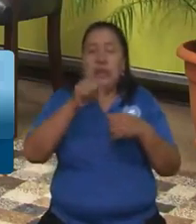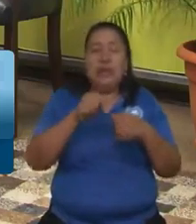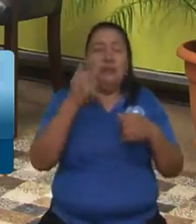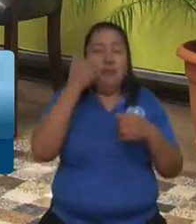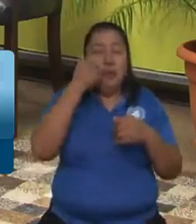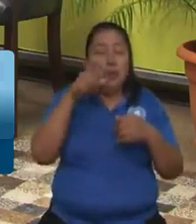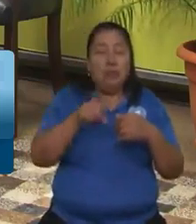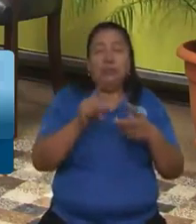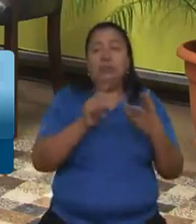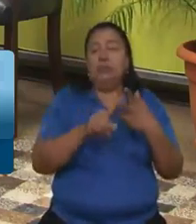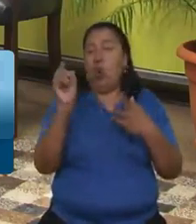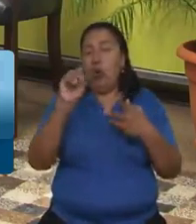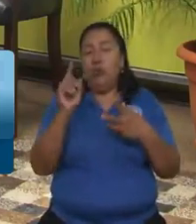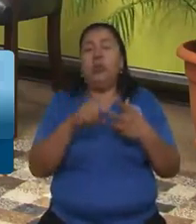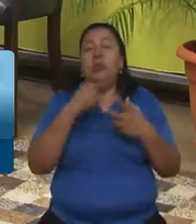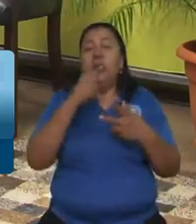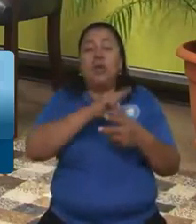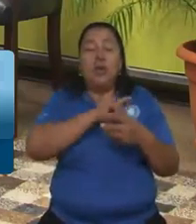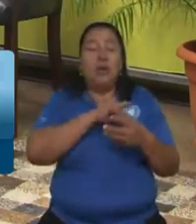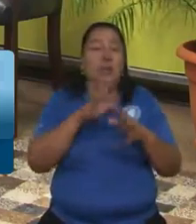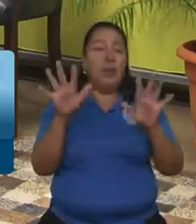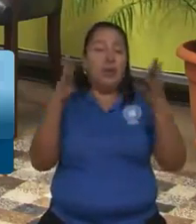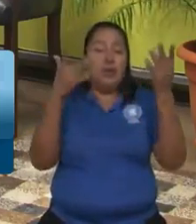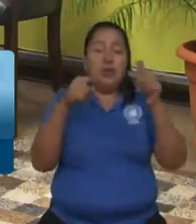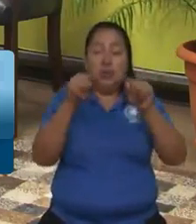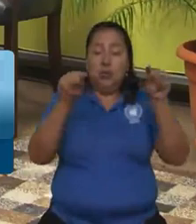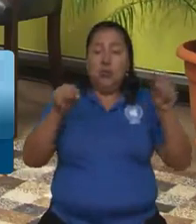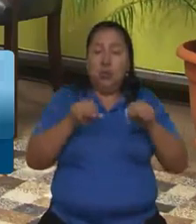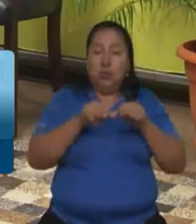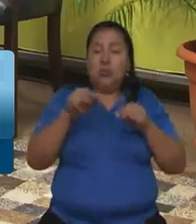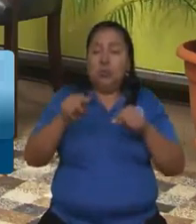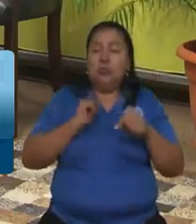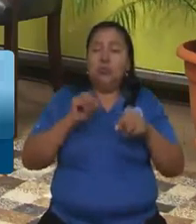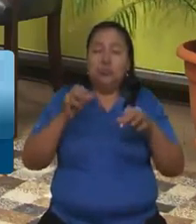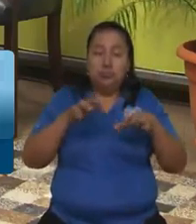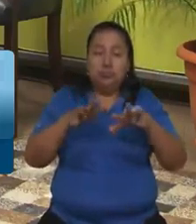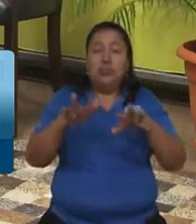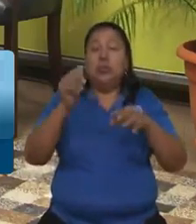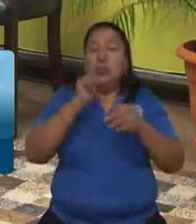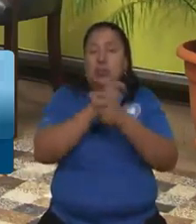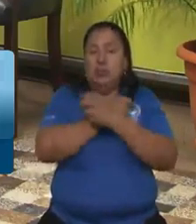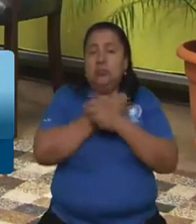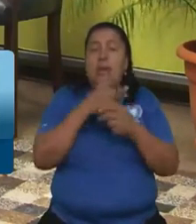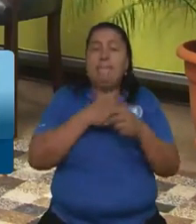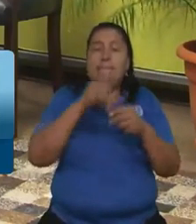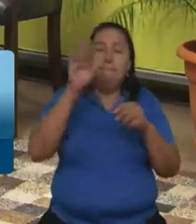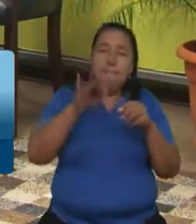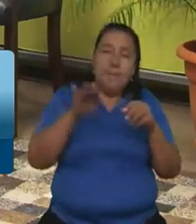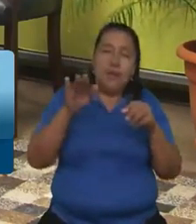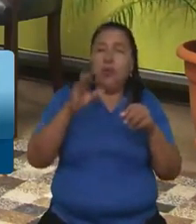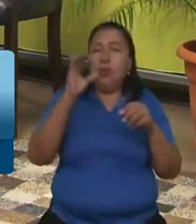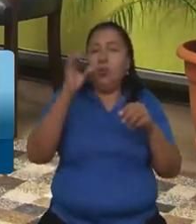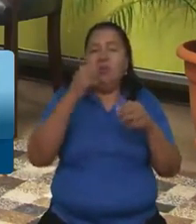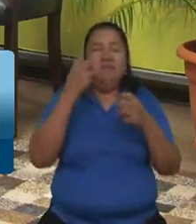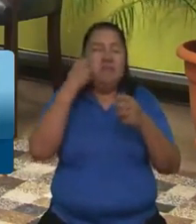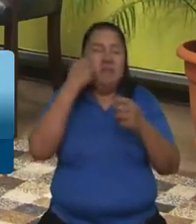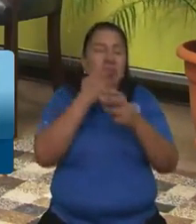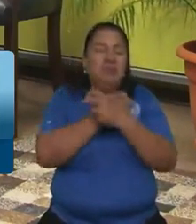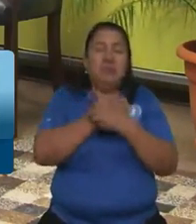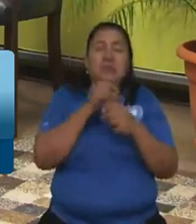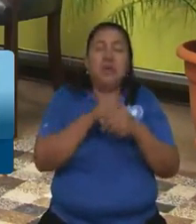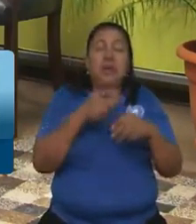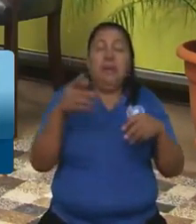y después. Y ahora si van a balneario, hay que estar vigilando que no sean contaminados, que no sean de los que han